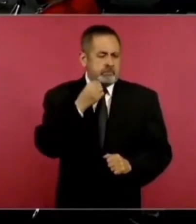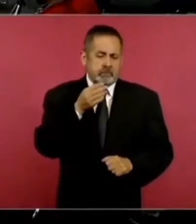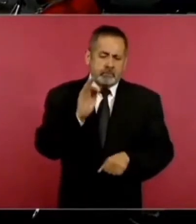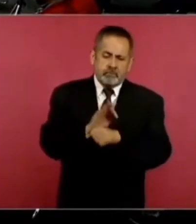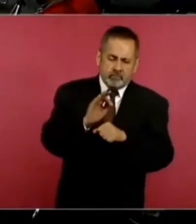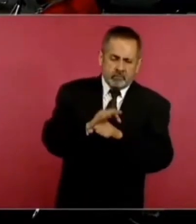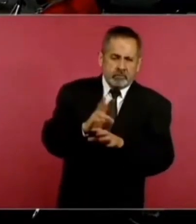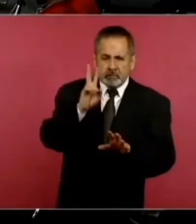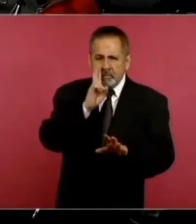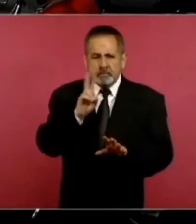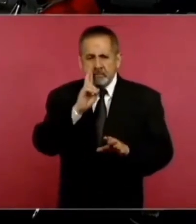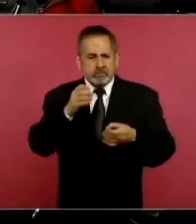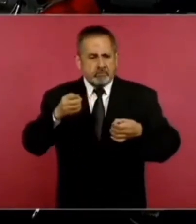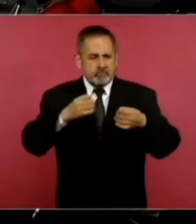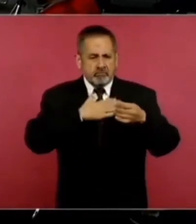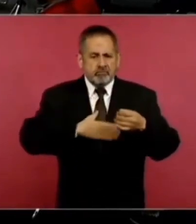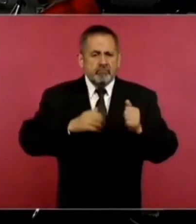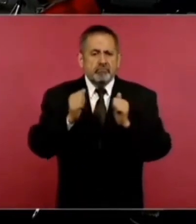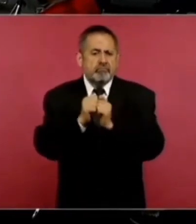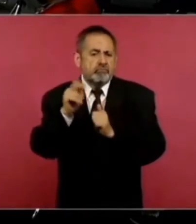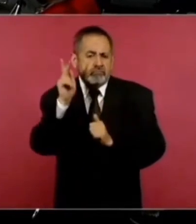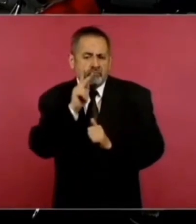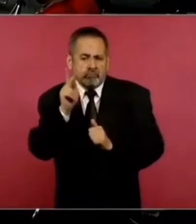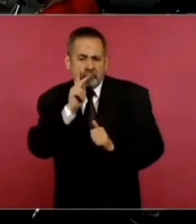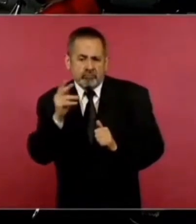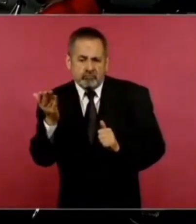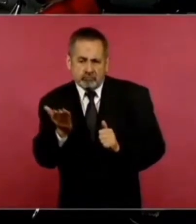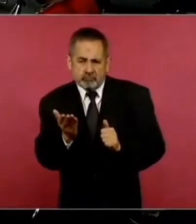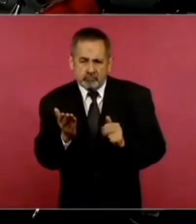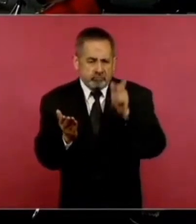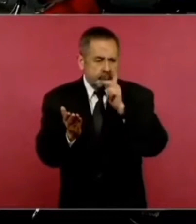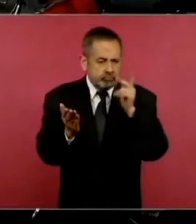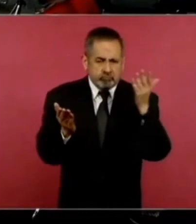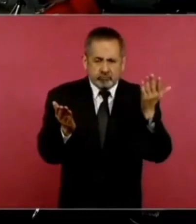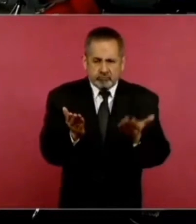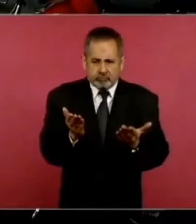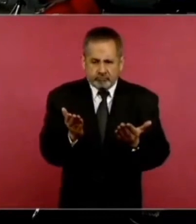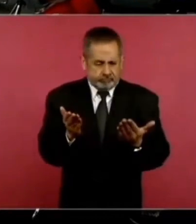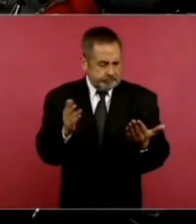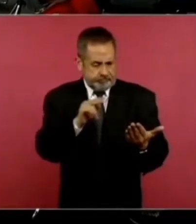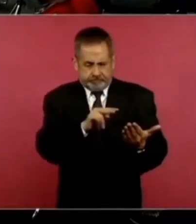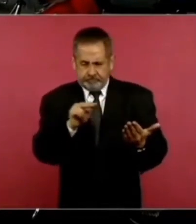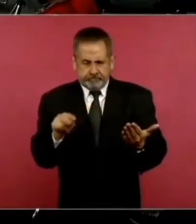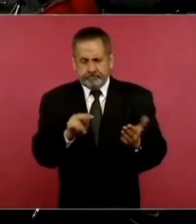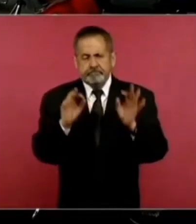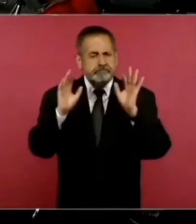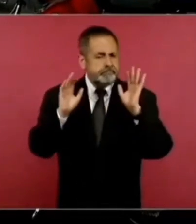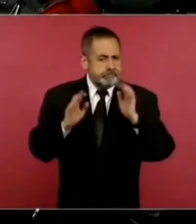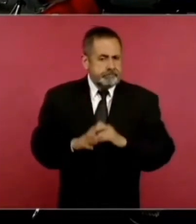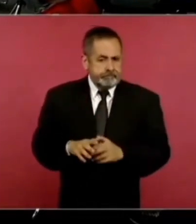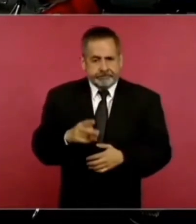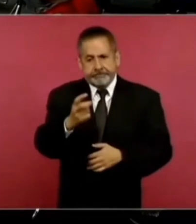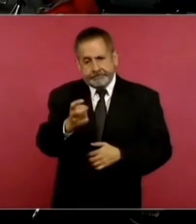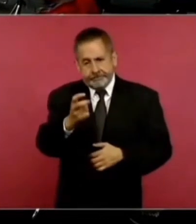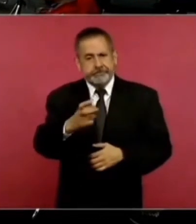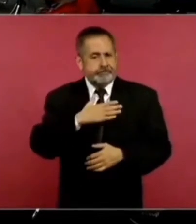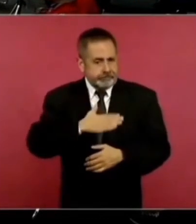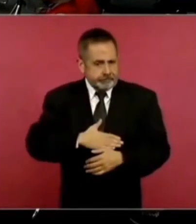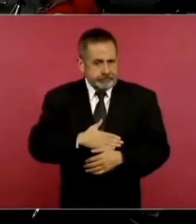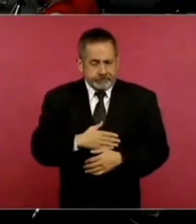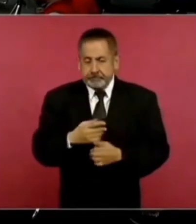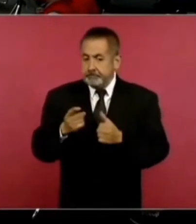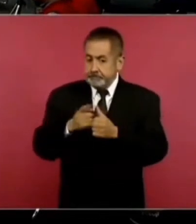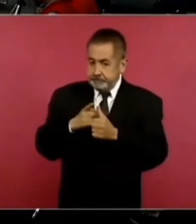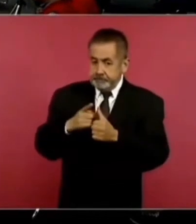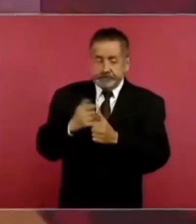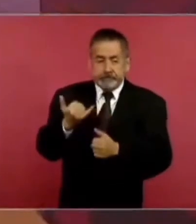eso es la justicia. Entonces, se llevó a cabo eso primero y luego